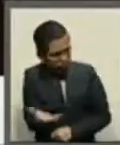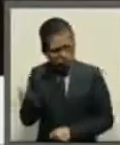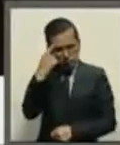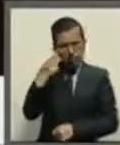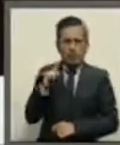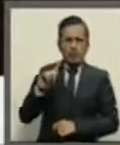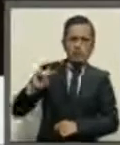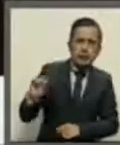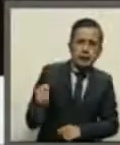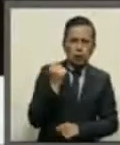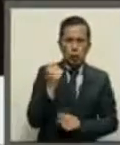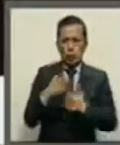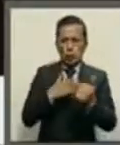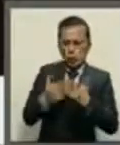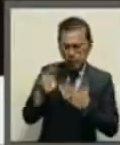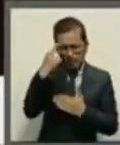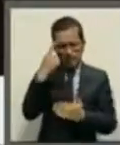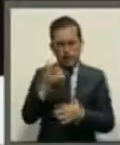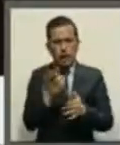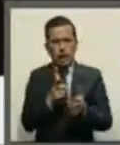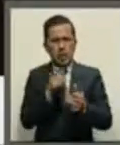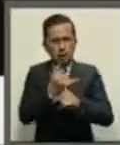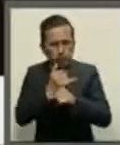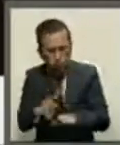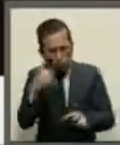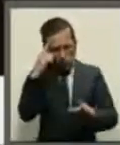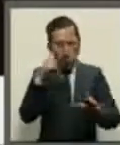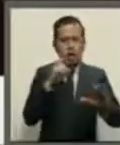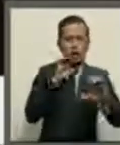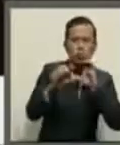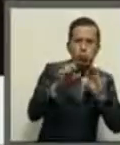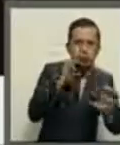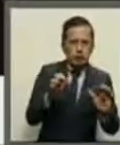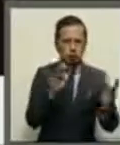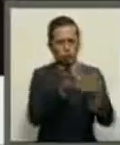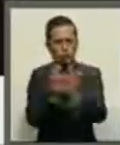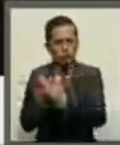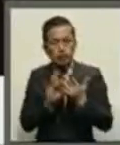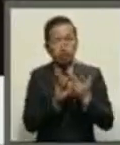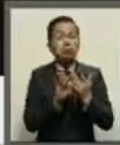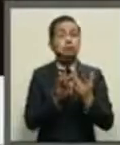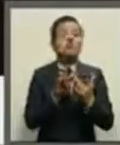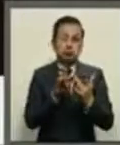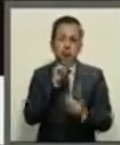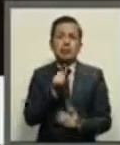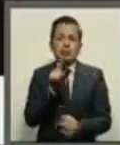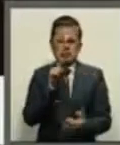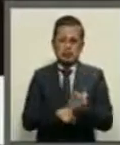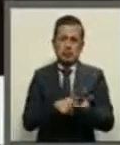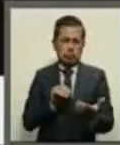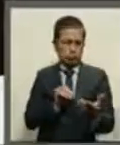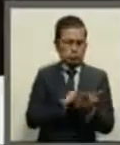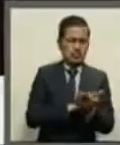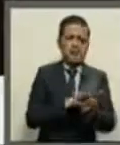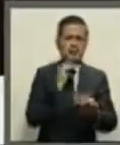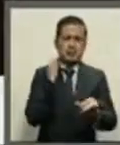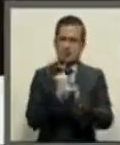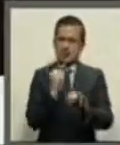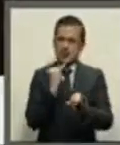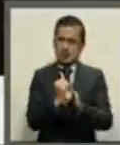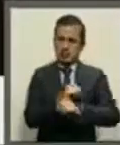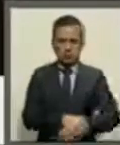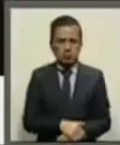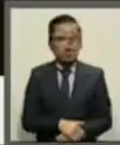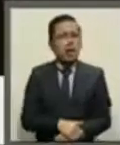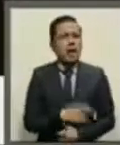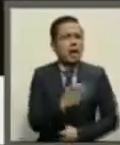de radiodifusión y telecomunicaciones, incluido el Internet. En ese sentido, todo manejo de información que esté